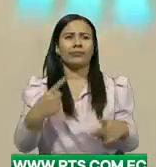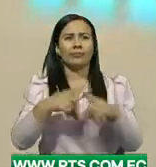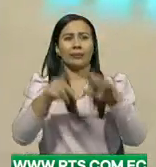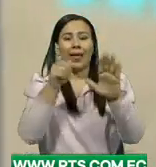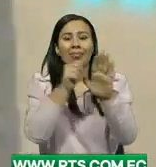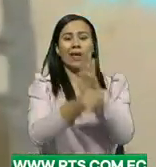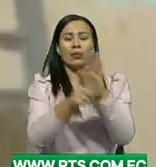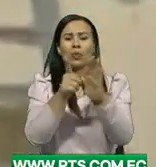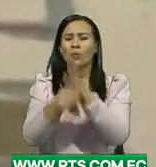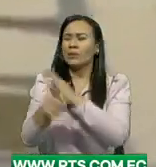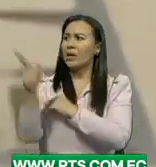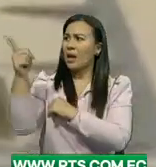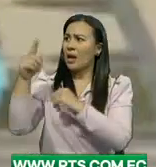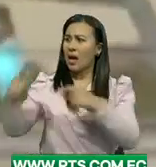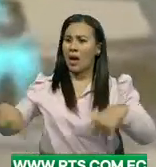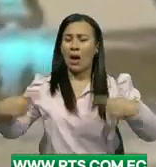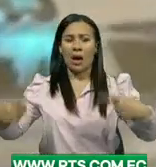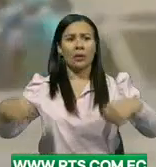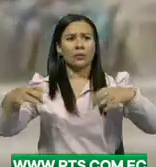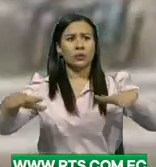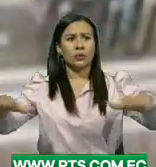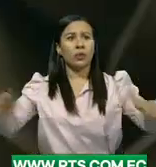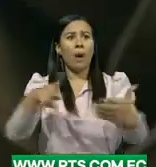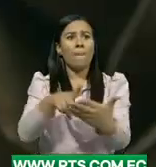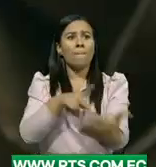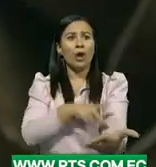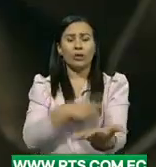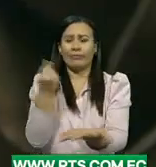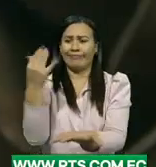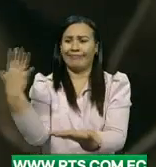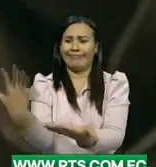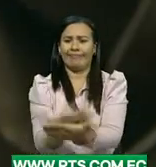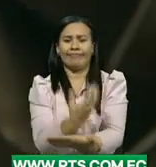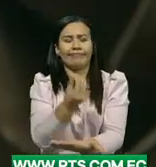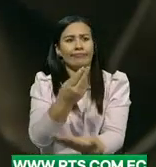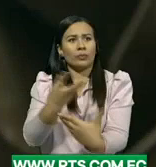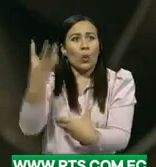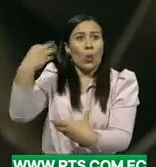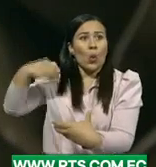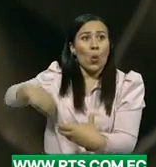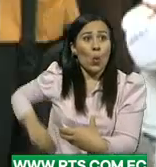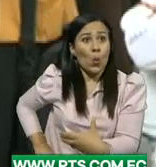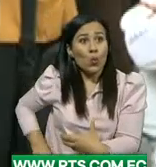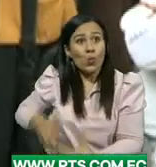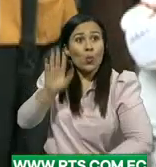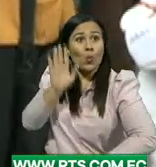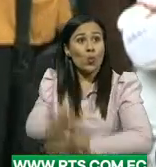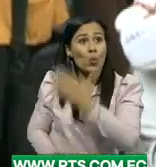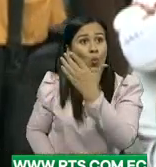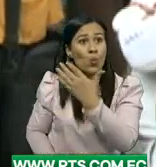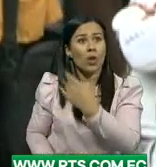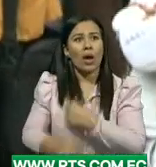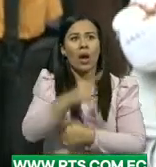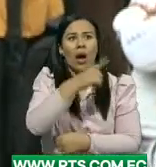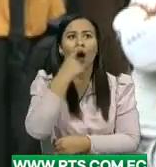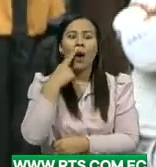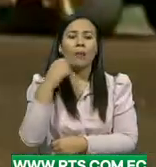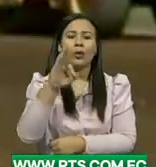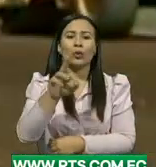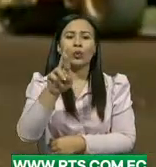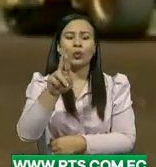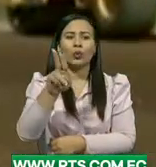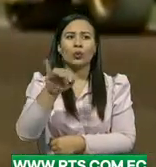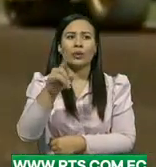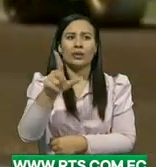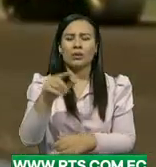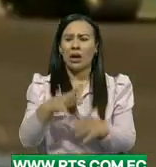de presuntas irregularidades en el proyecto de la refinería del Pacífico fue presentada en febrero pasado. Trujillo cuestionó el uso en el que terminó